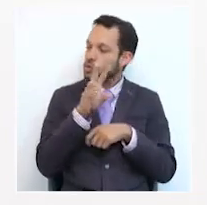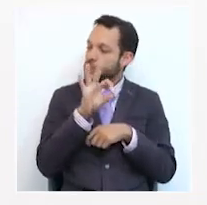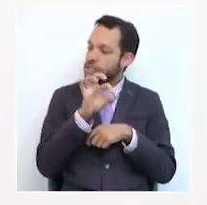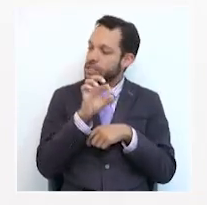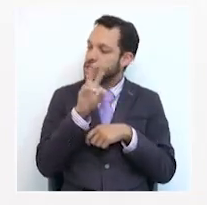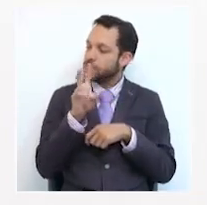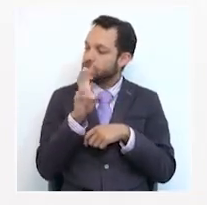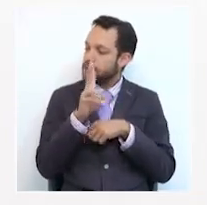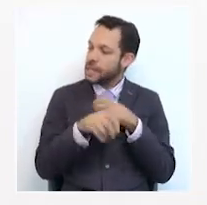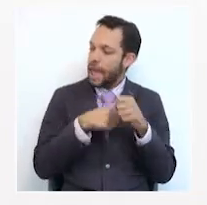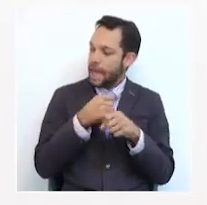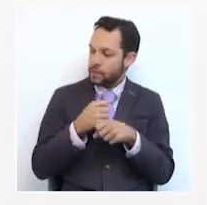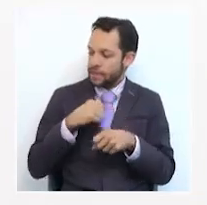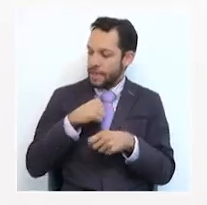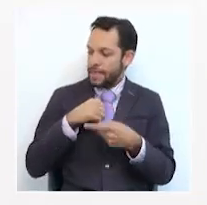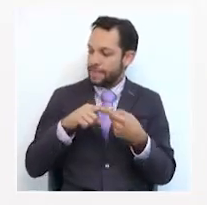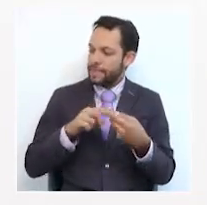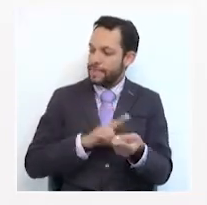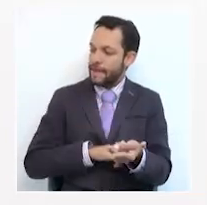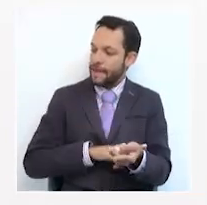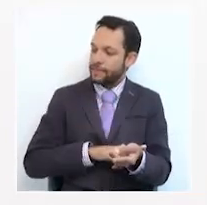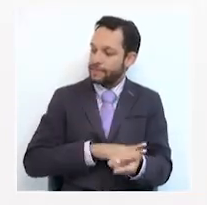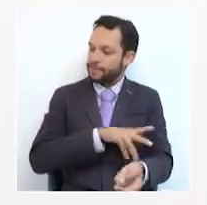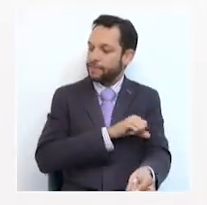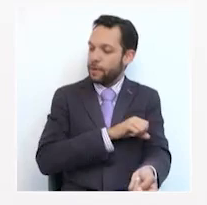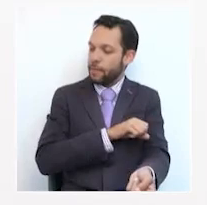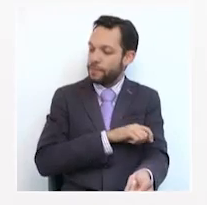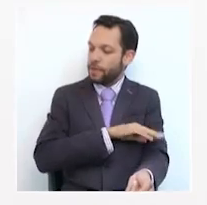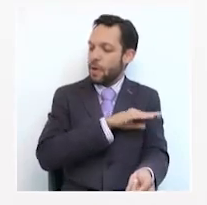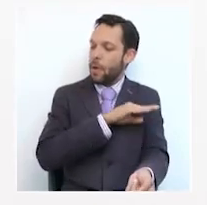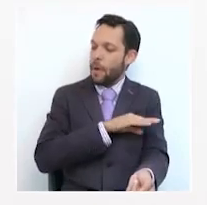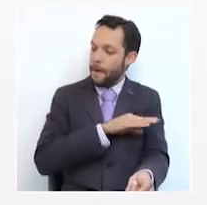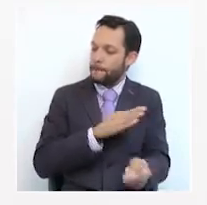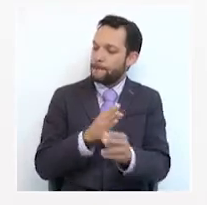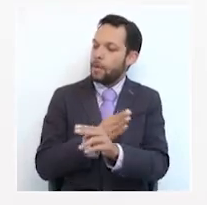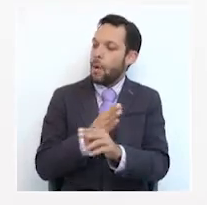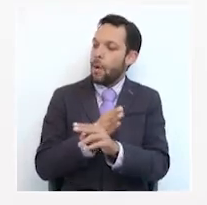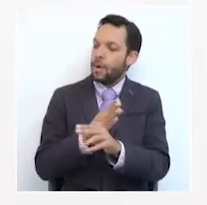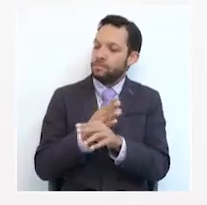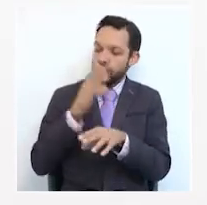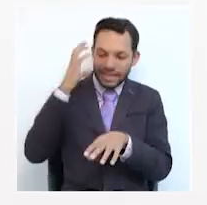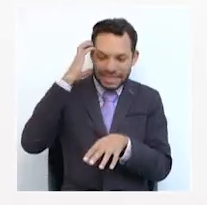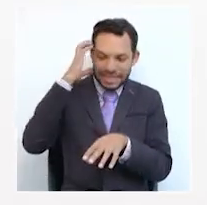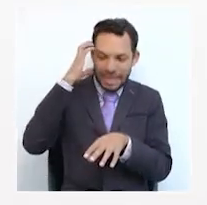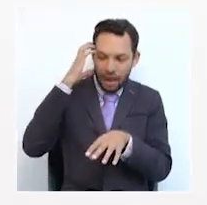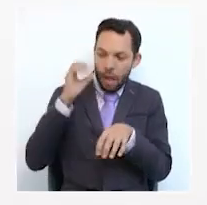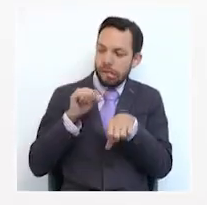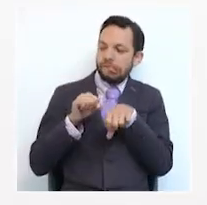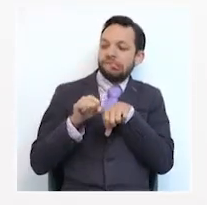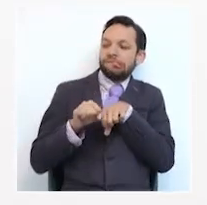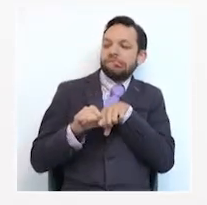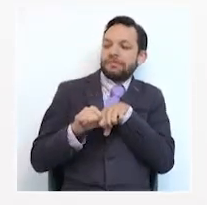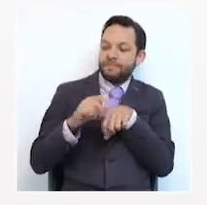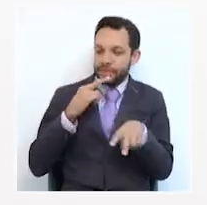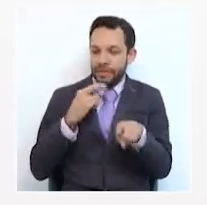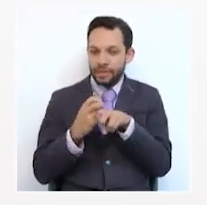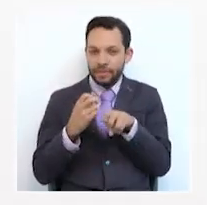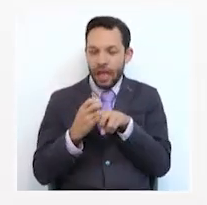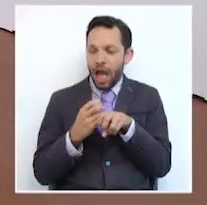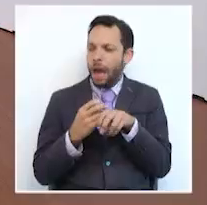hipertensa y diabética que atravesó por un accidente cerebrovascular isquémico a veces tiene momentos de